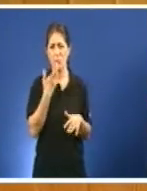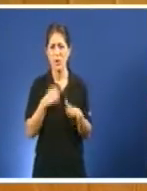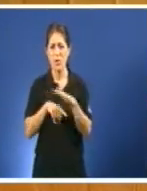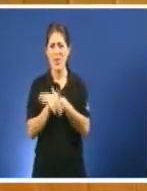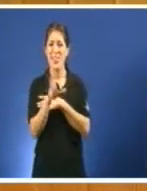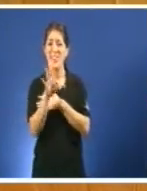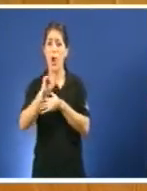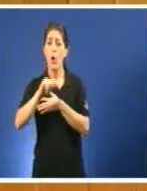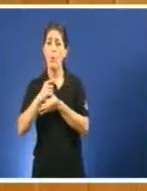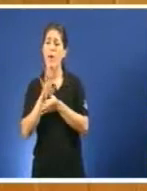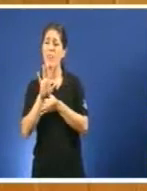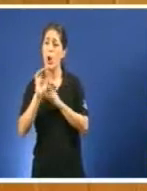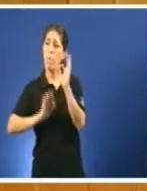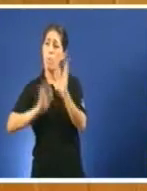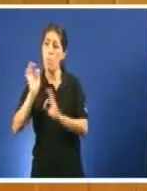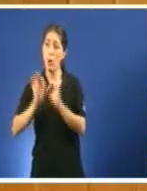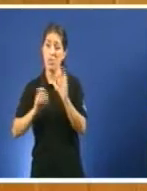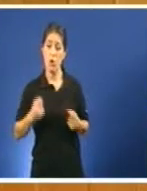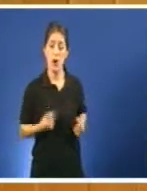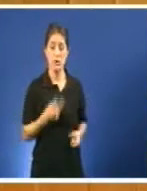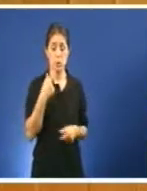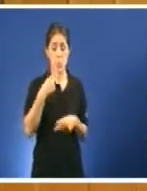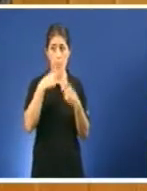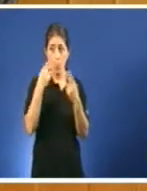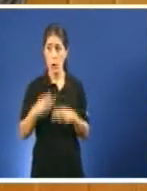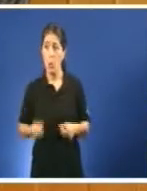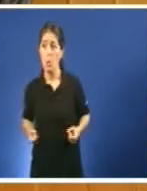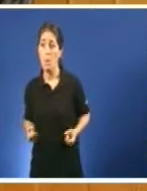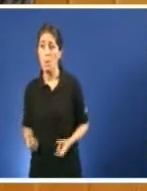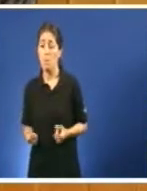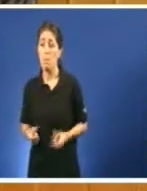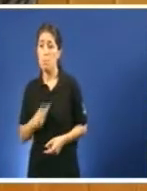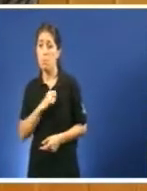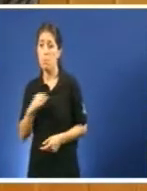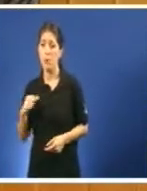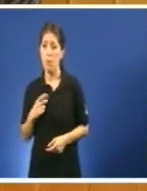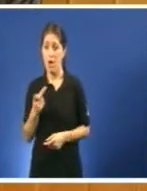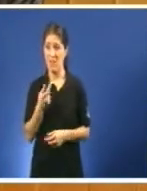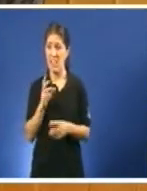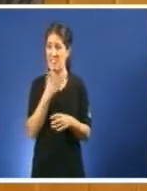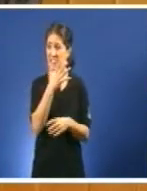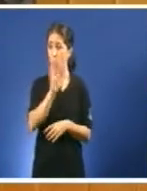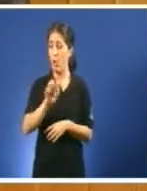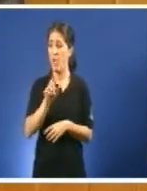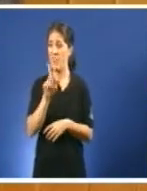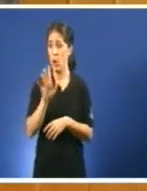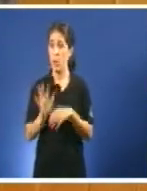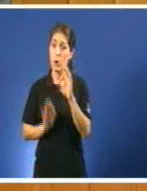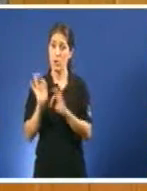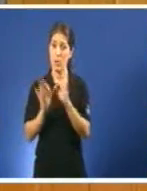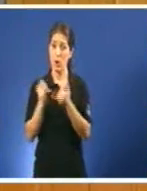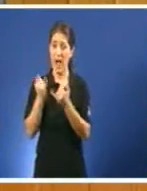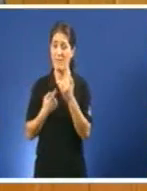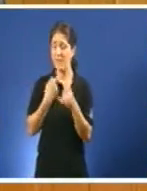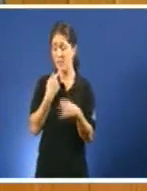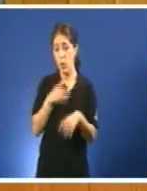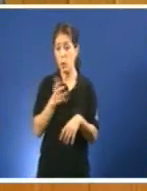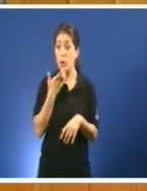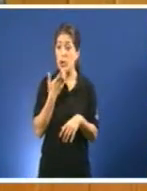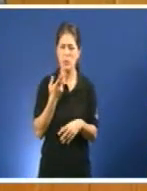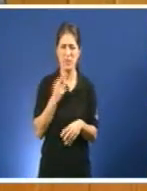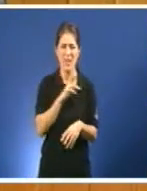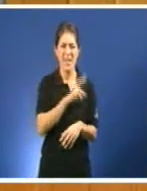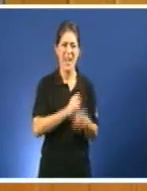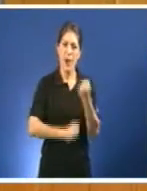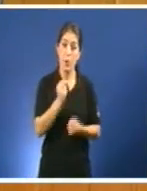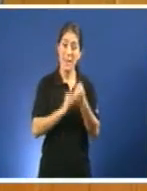no gasto público e privado. En definitiva, siguen fiando a recuperación ao medre das exportacións mentres